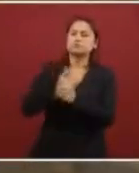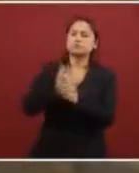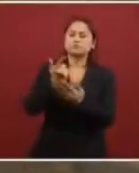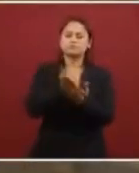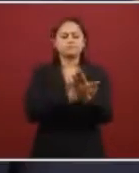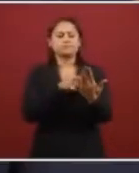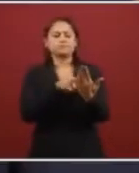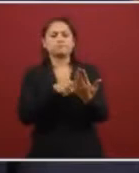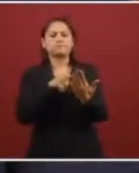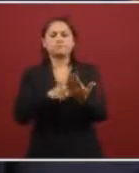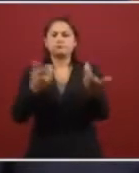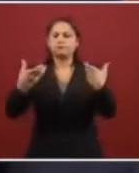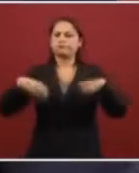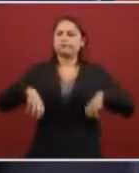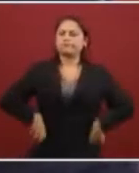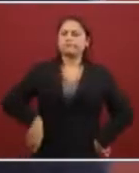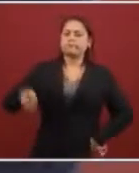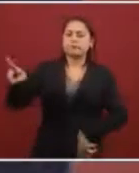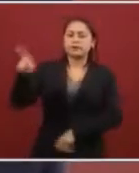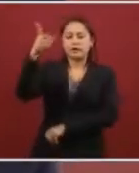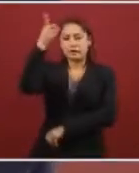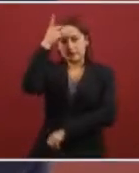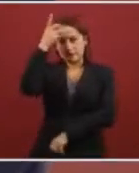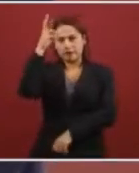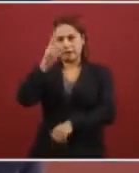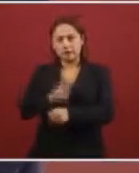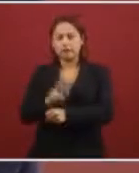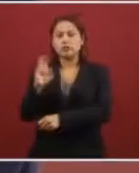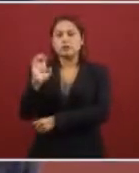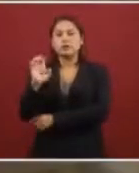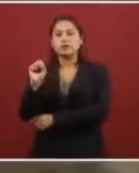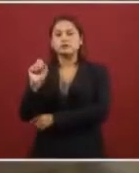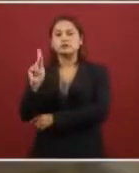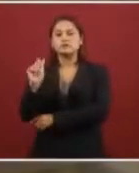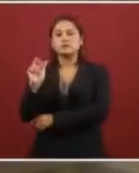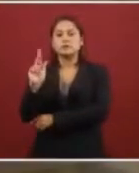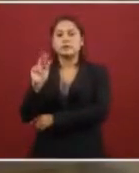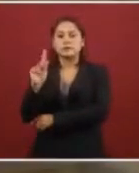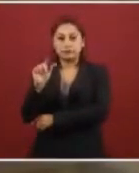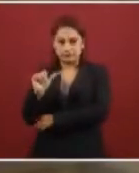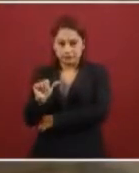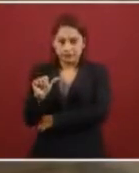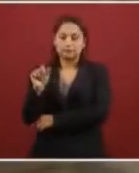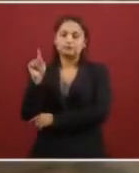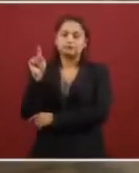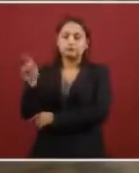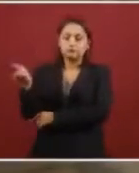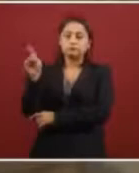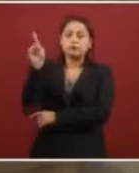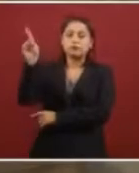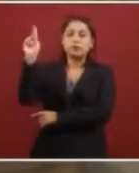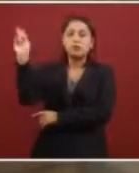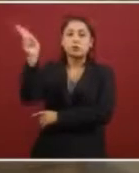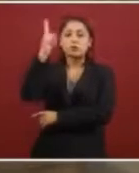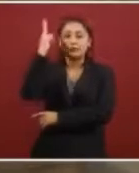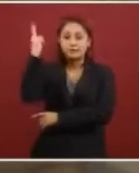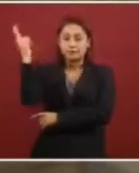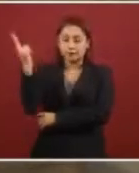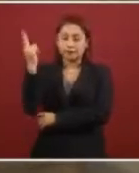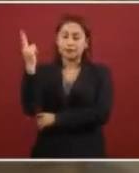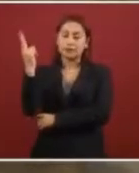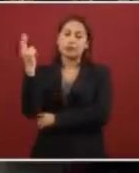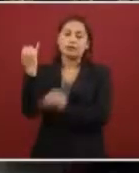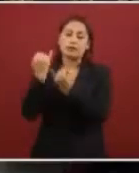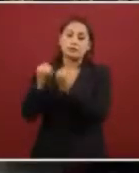rector Alfonso Esparza Ortiz. Alfonso de la Universidad Autónoma de Puebla, quien desvió de